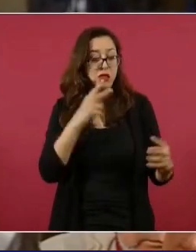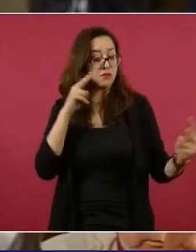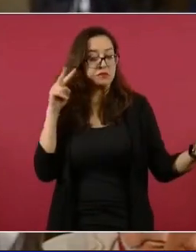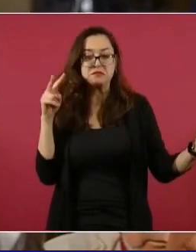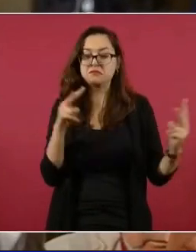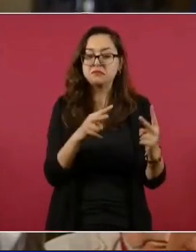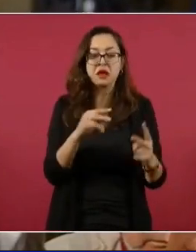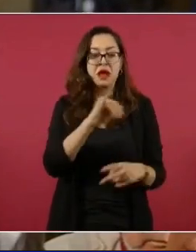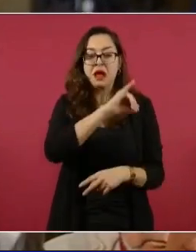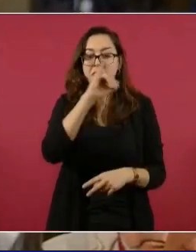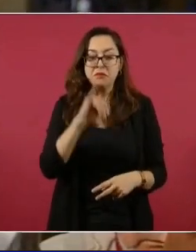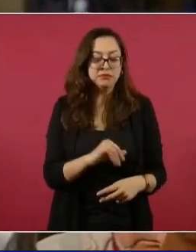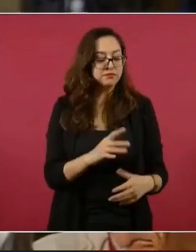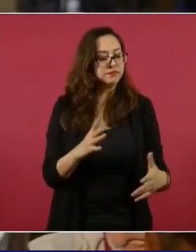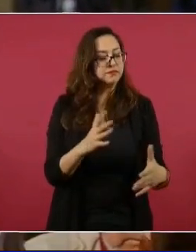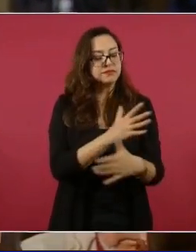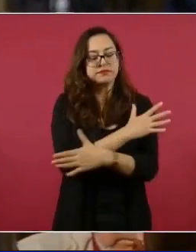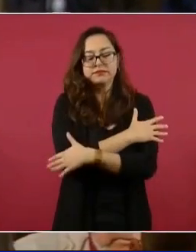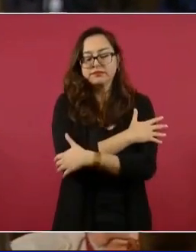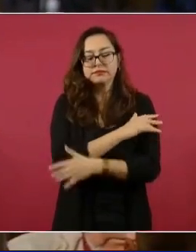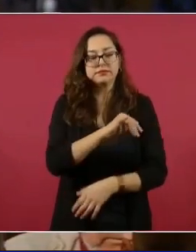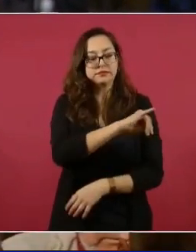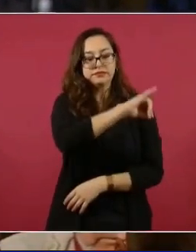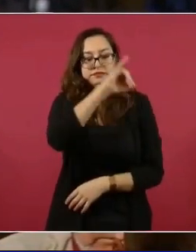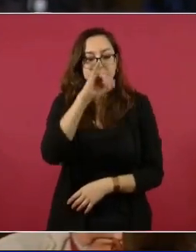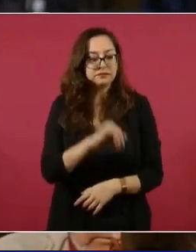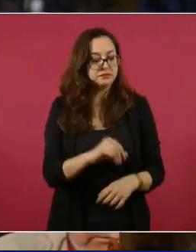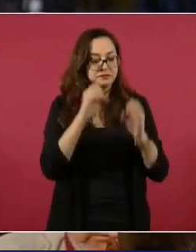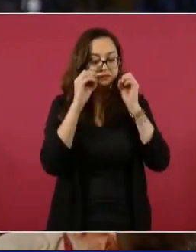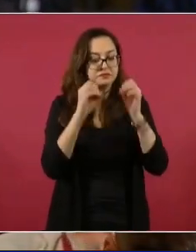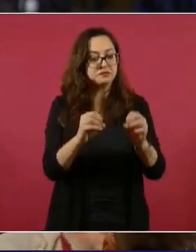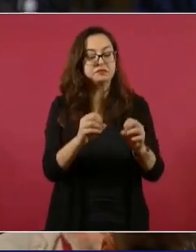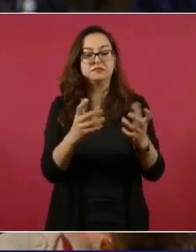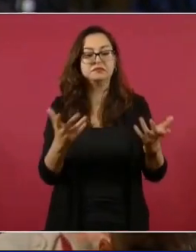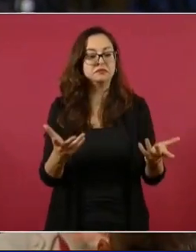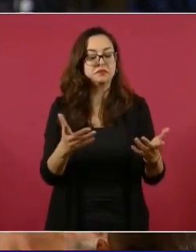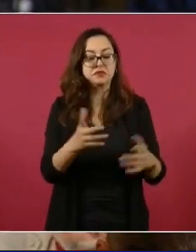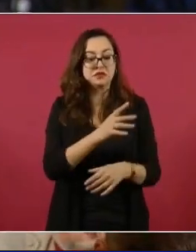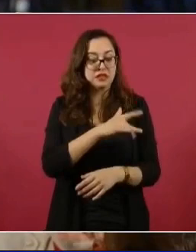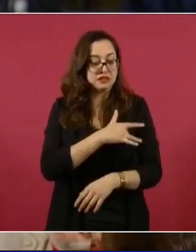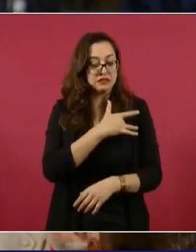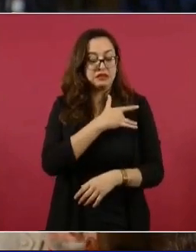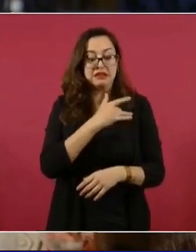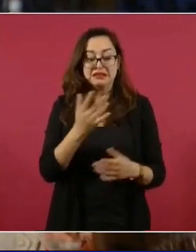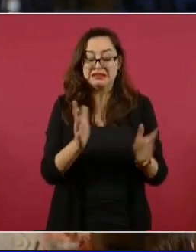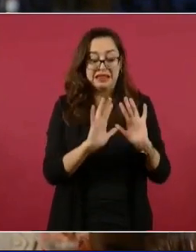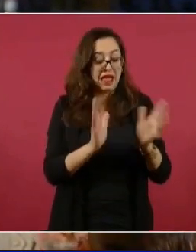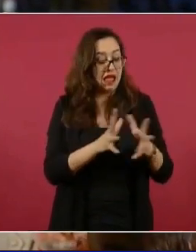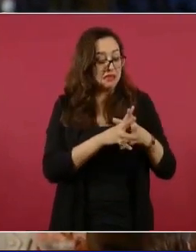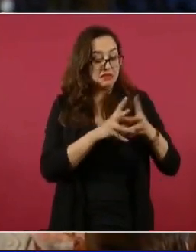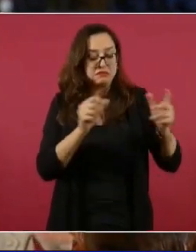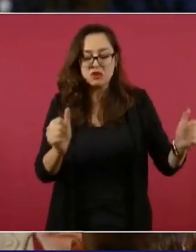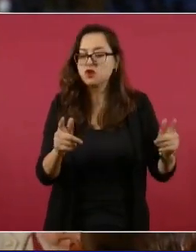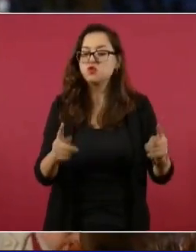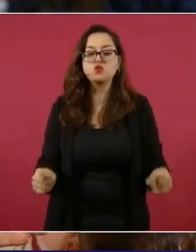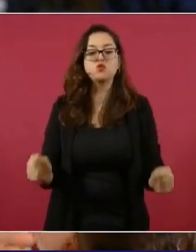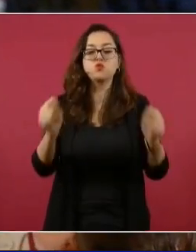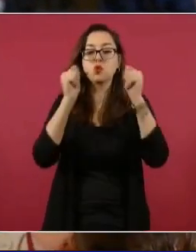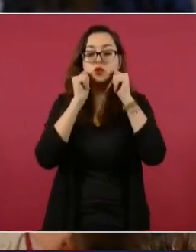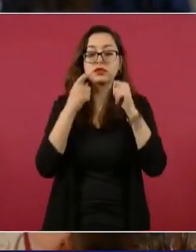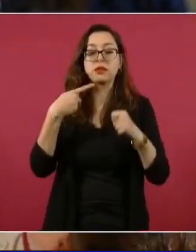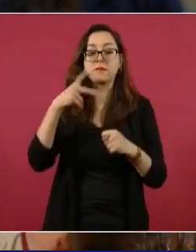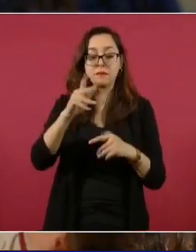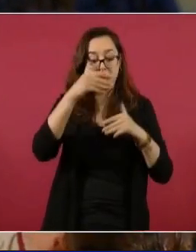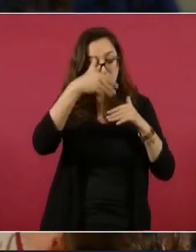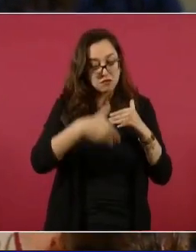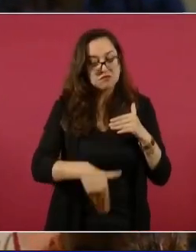los volvamos a abrazar, aunque no los volvamos a sentir. Señor presidente, usted ha hecho un compromiso